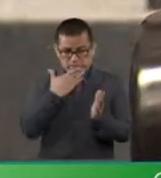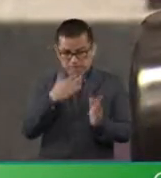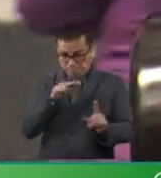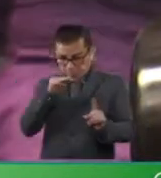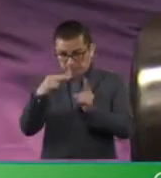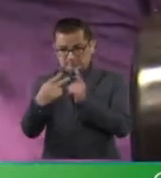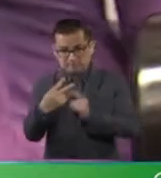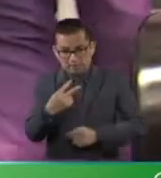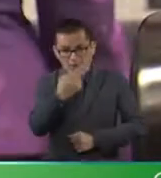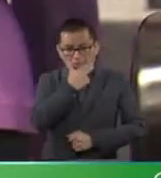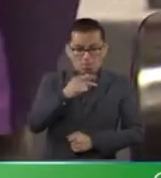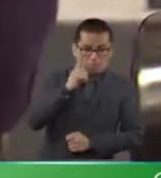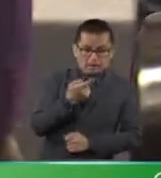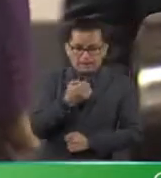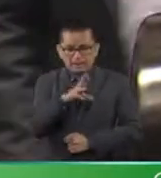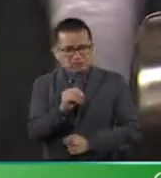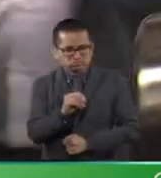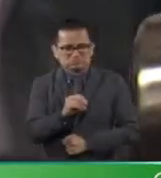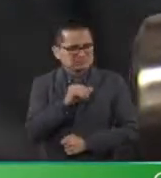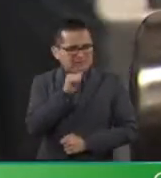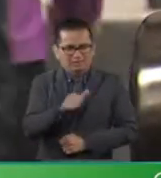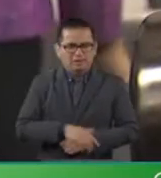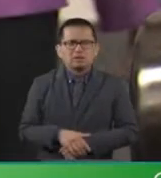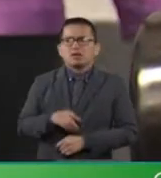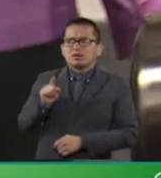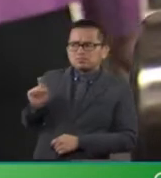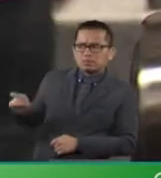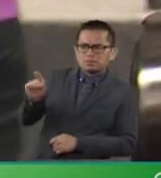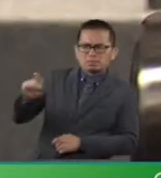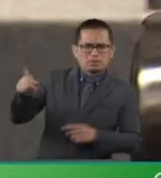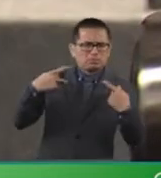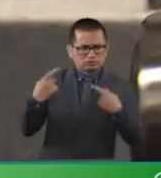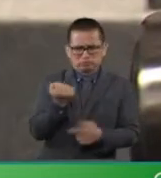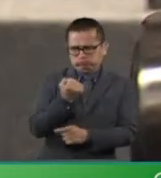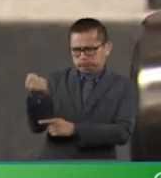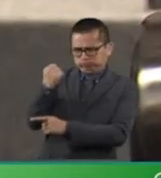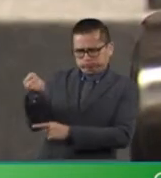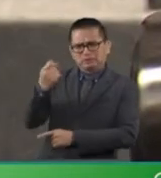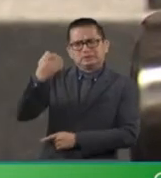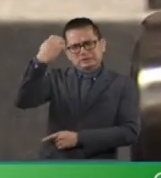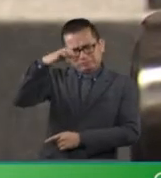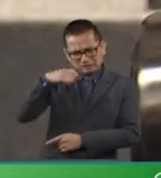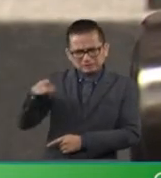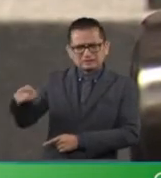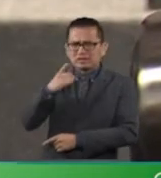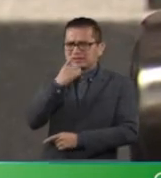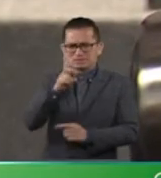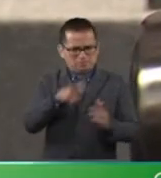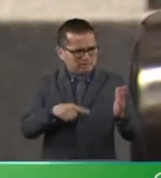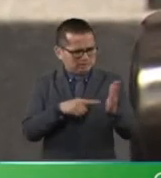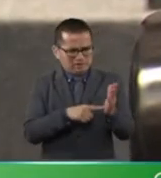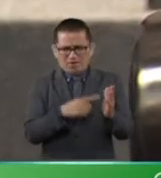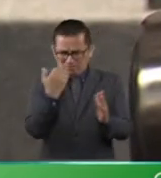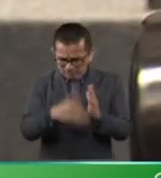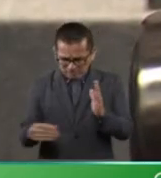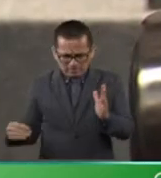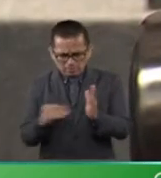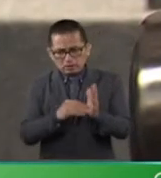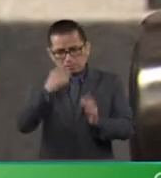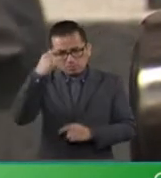académicas integrantes de organizaciones feministas se está acabando con la carrera de jueces y magistradas que al igual que